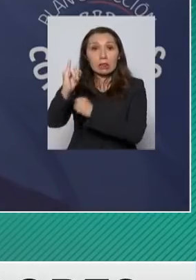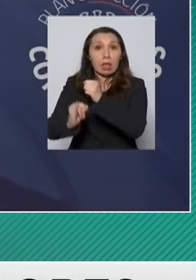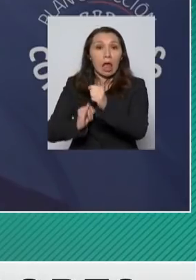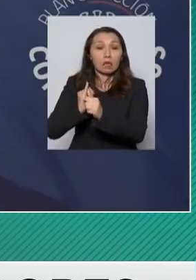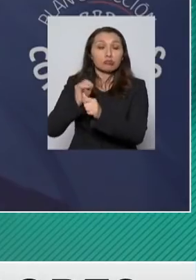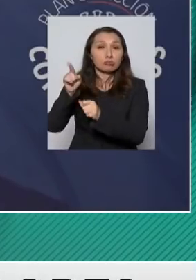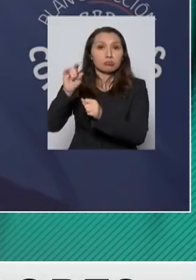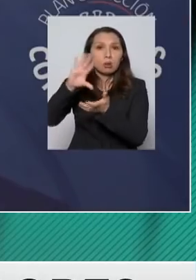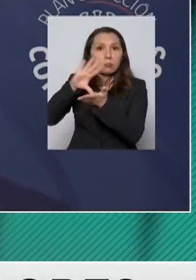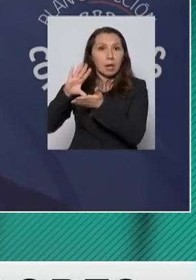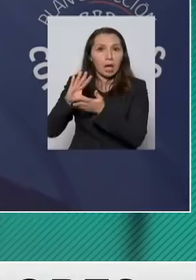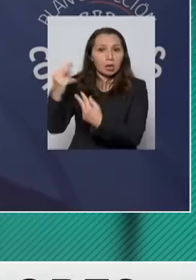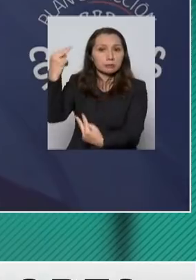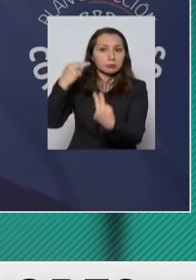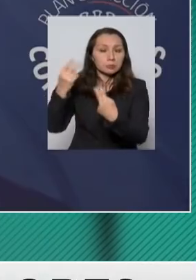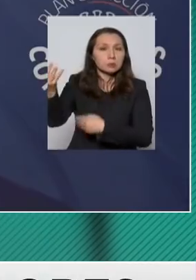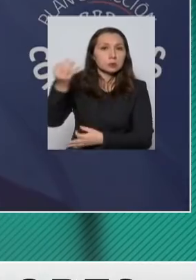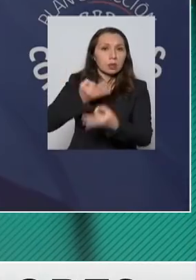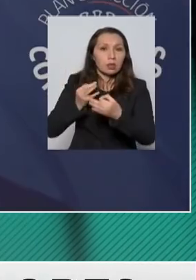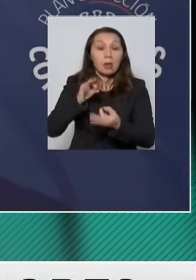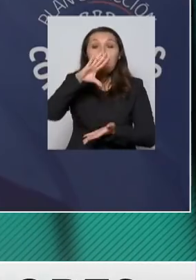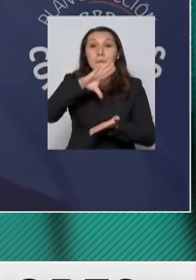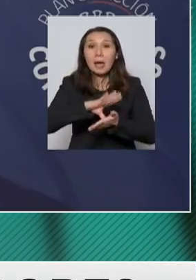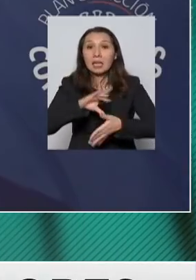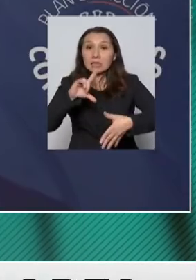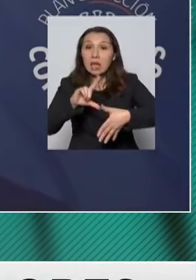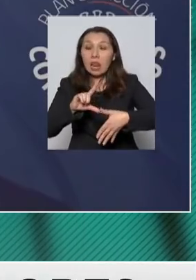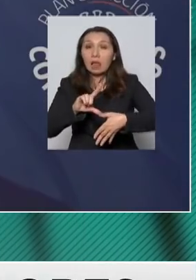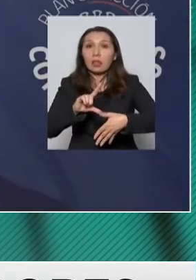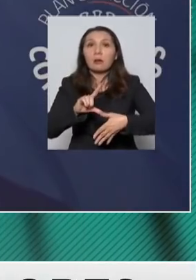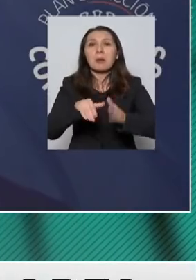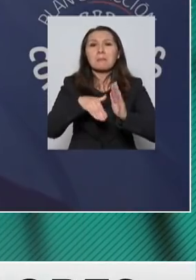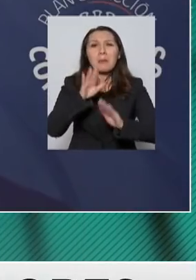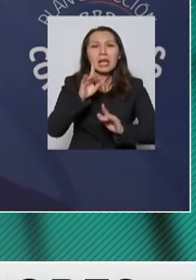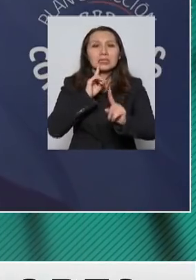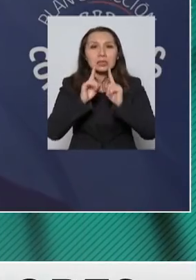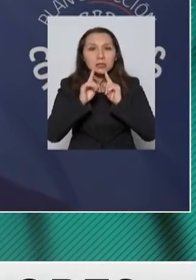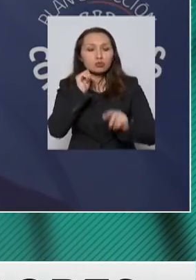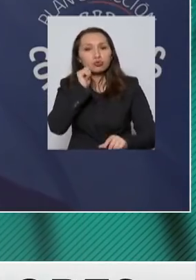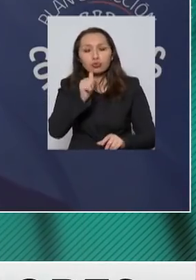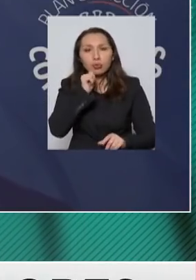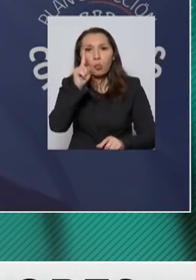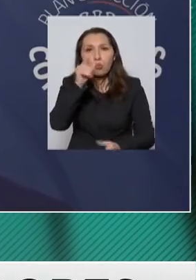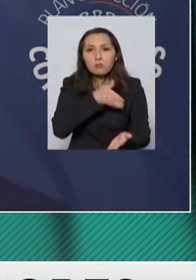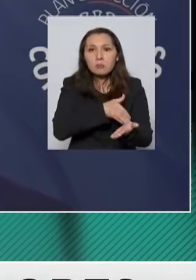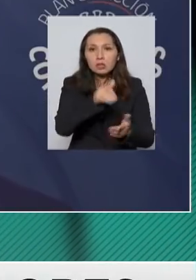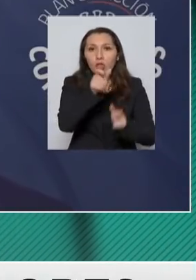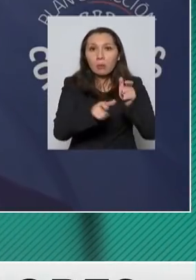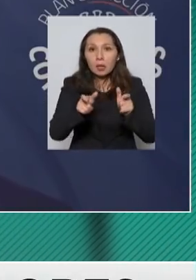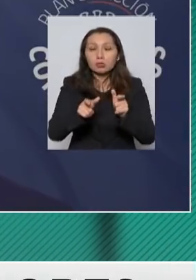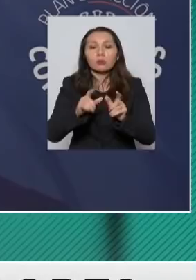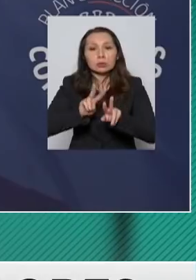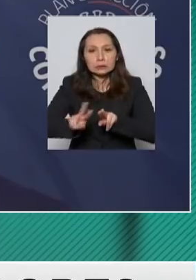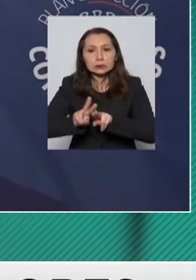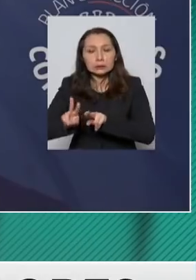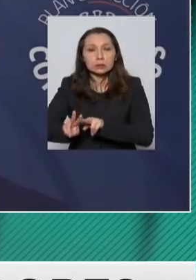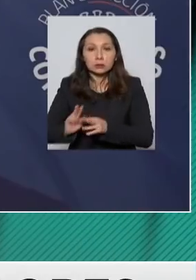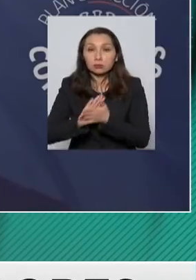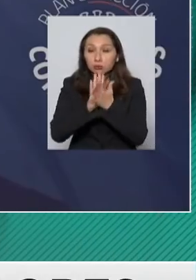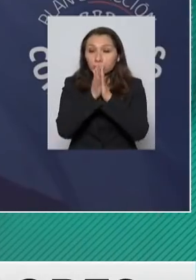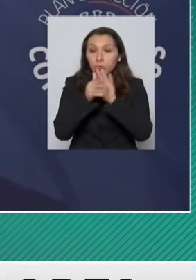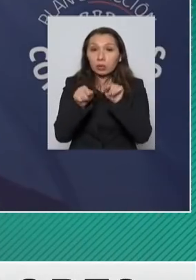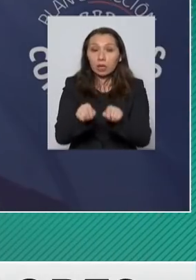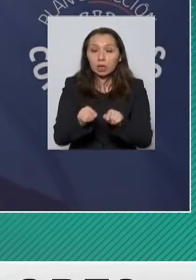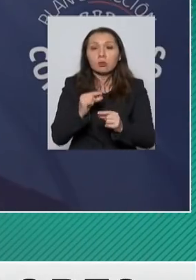internacional, en donde nos han dicho que somos el país de Latinoamérica que más exámenes realiza por millón de habitantes. Y todo esto